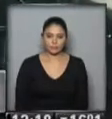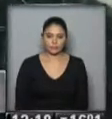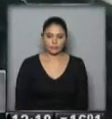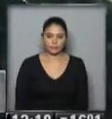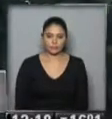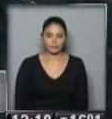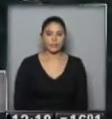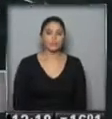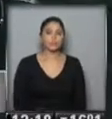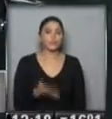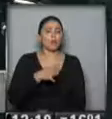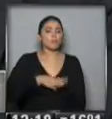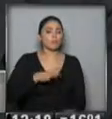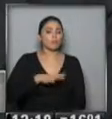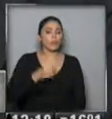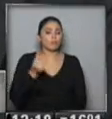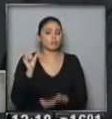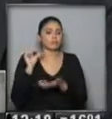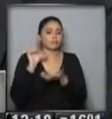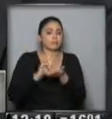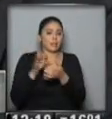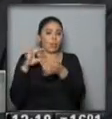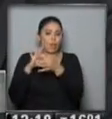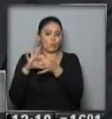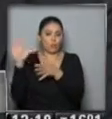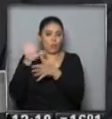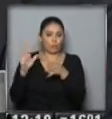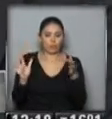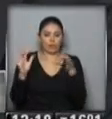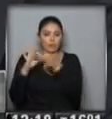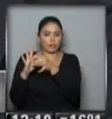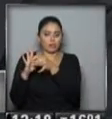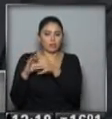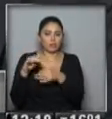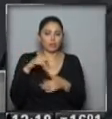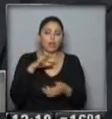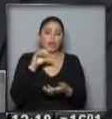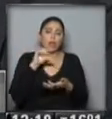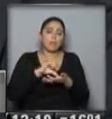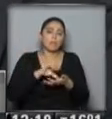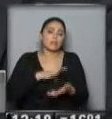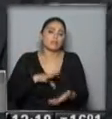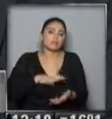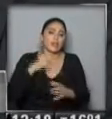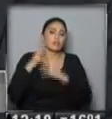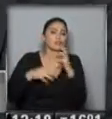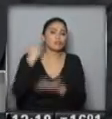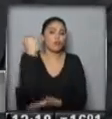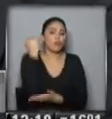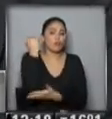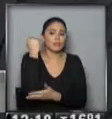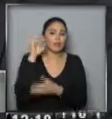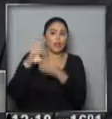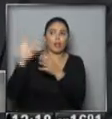Tampoco es lo que recibió Portugal de su integración a la Unión Europea, que sigue siendo el país en términos de desarrollo económico más retrasado de